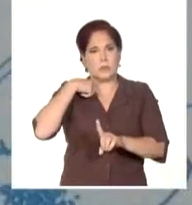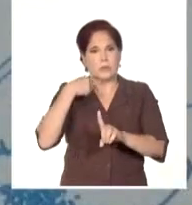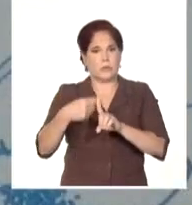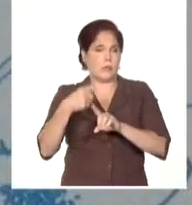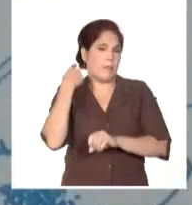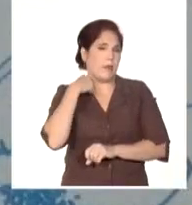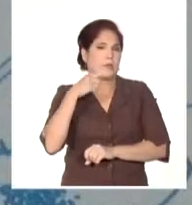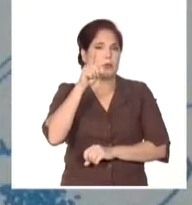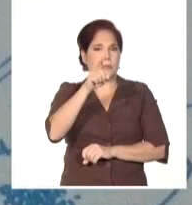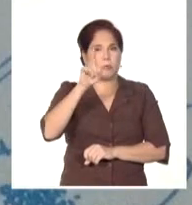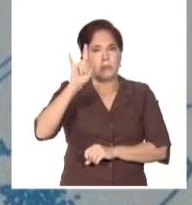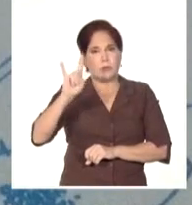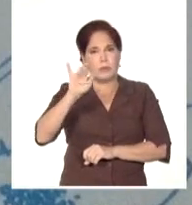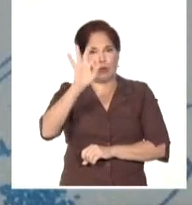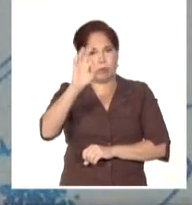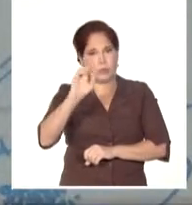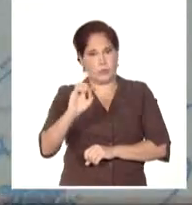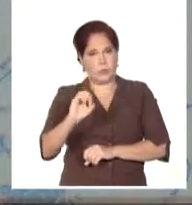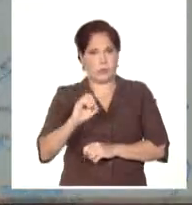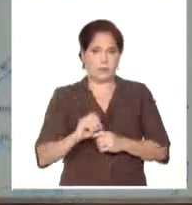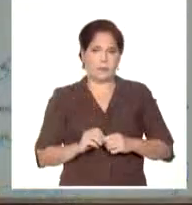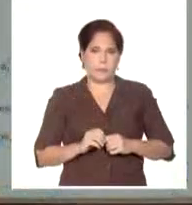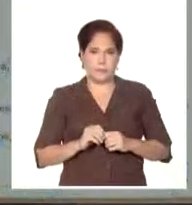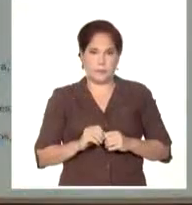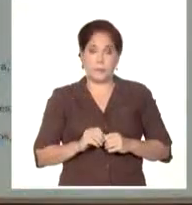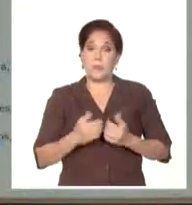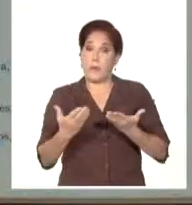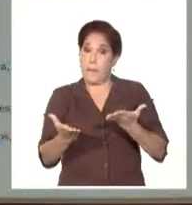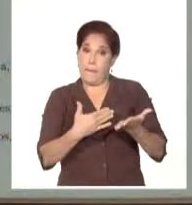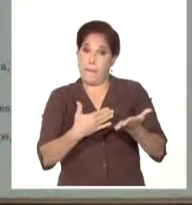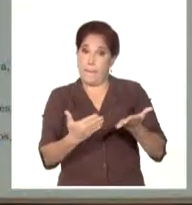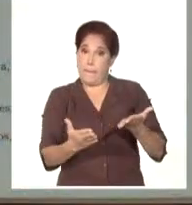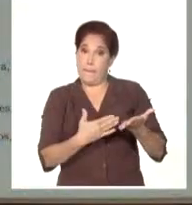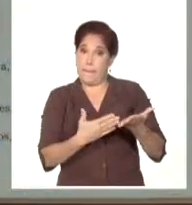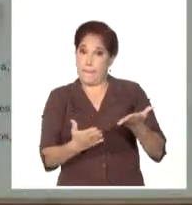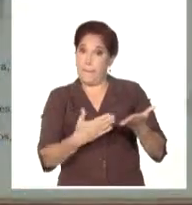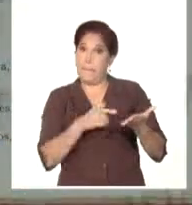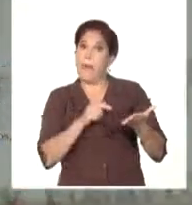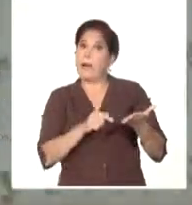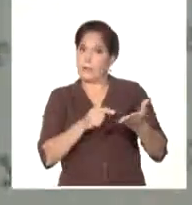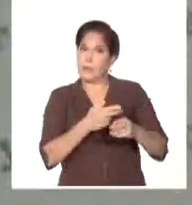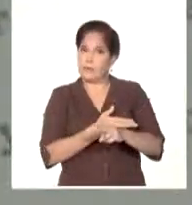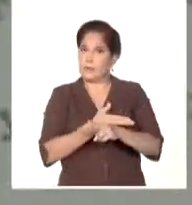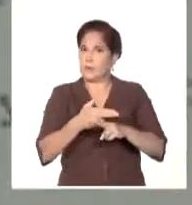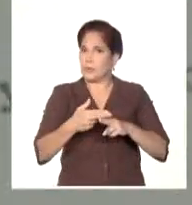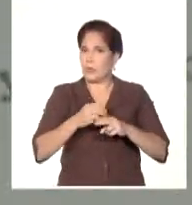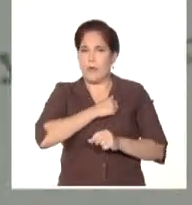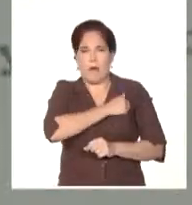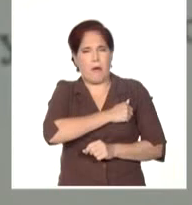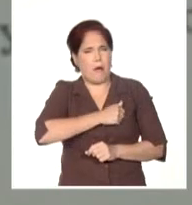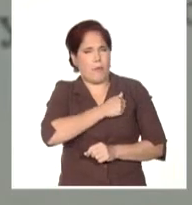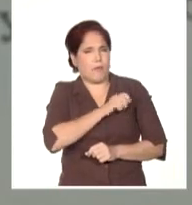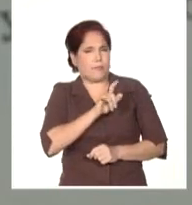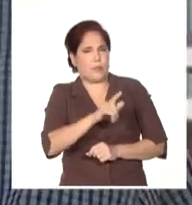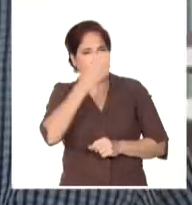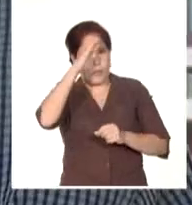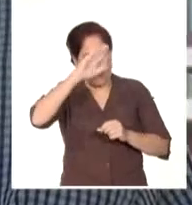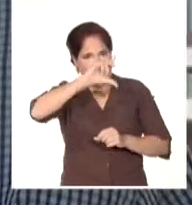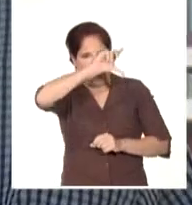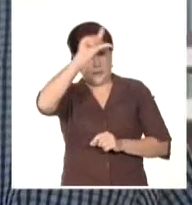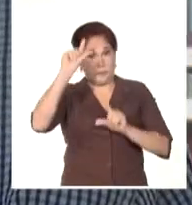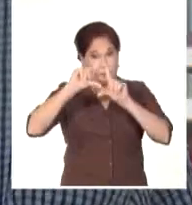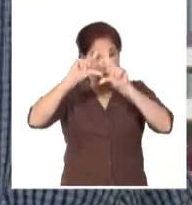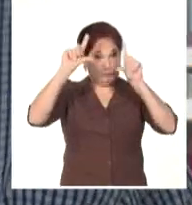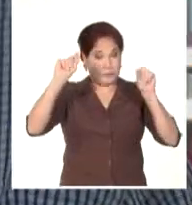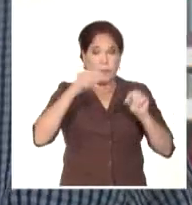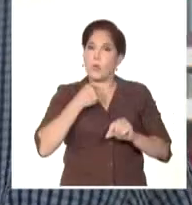de 1980. En las páginas de la plaqueta quedó una historia de amor por Cuba. Pero el hecho de